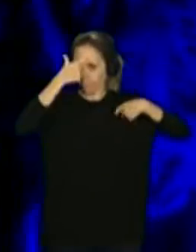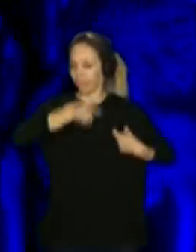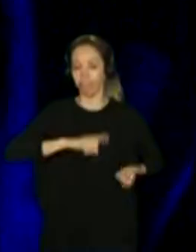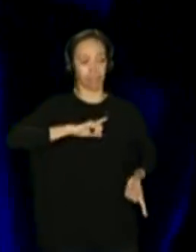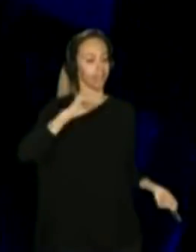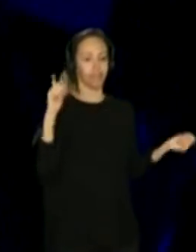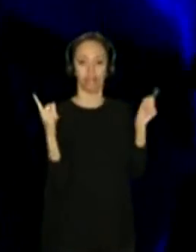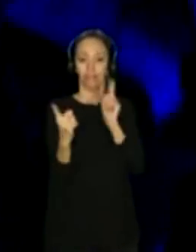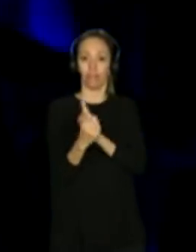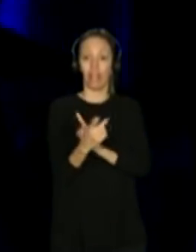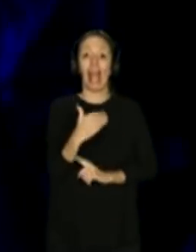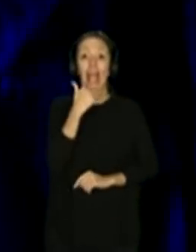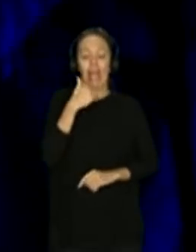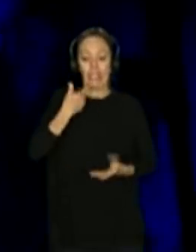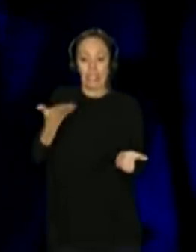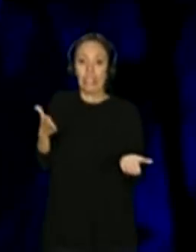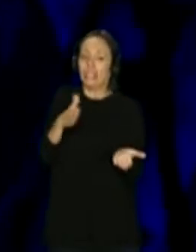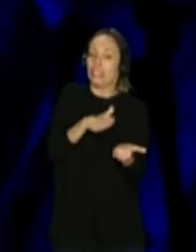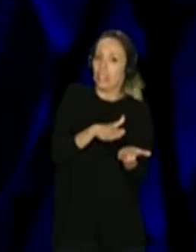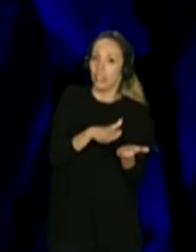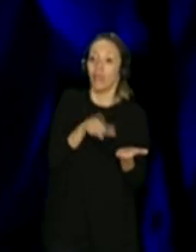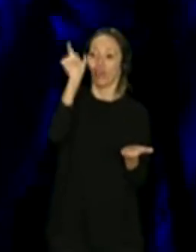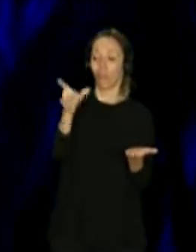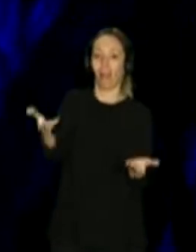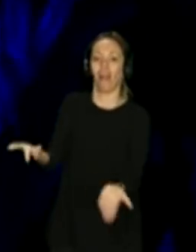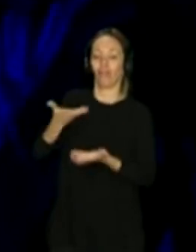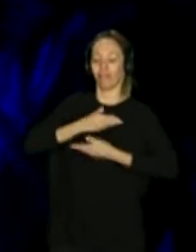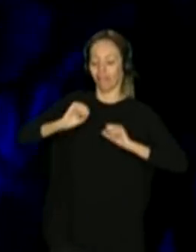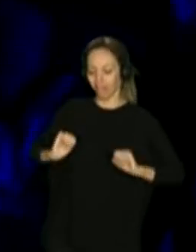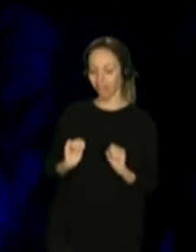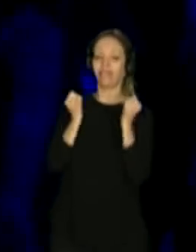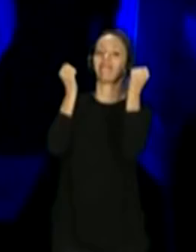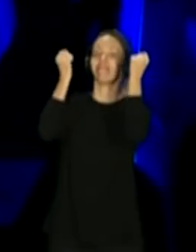Por poco casi pierdo la vida, que alguien me la dio.